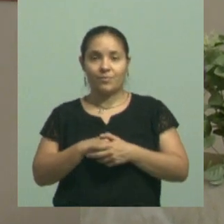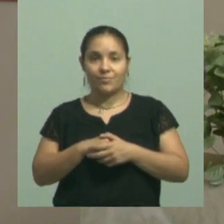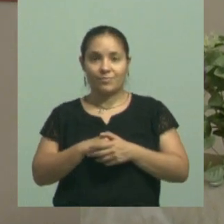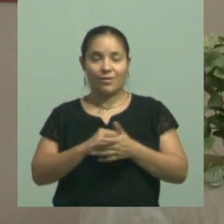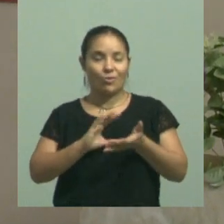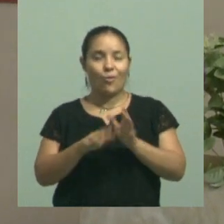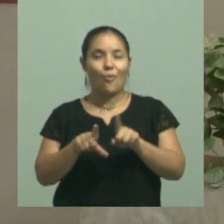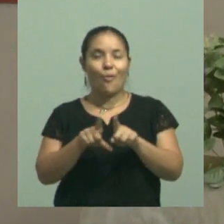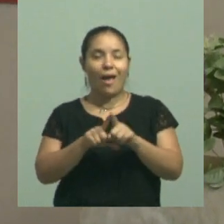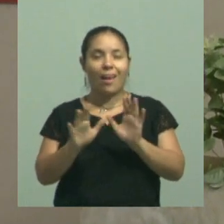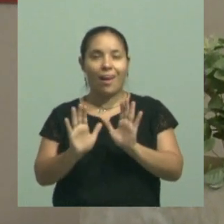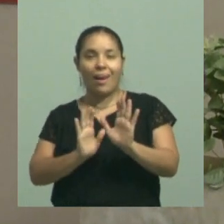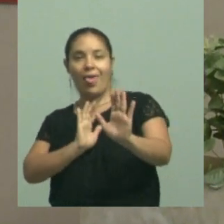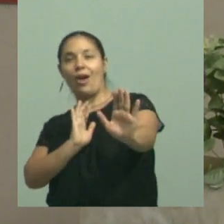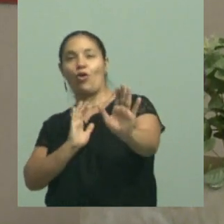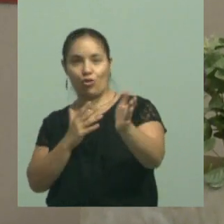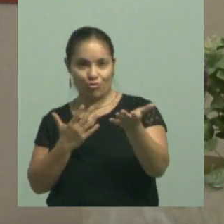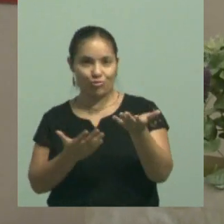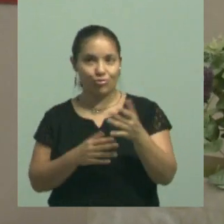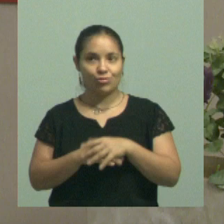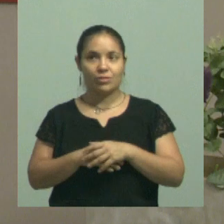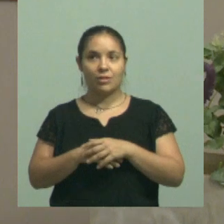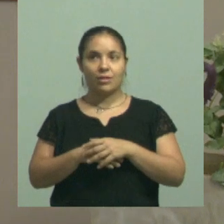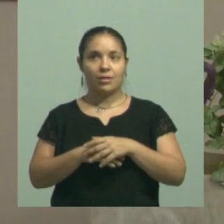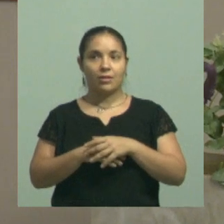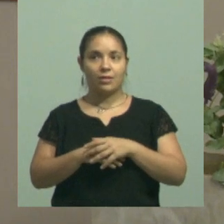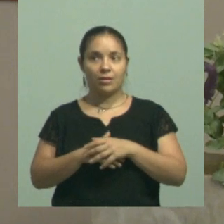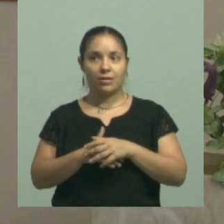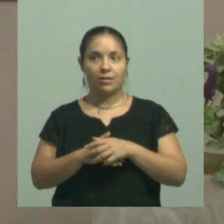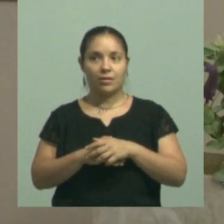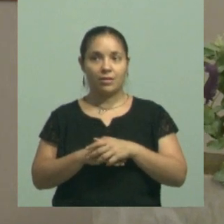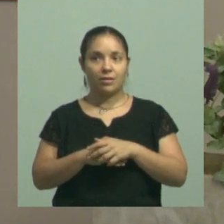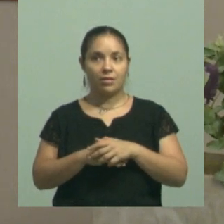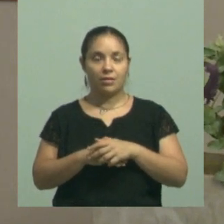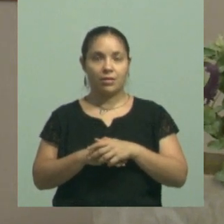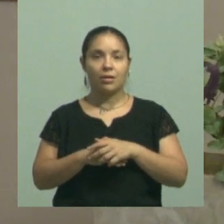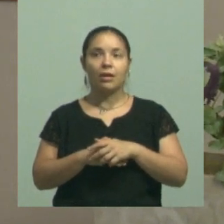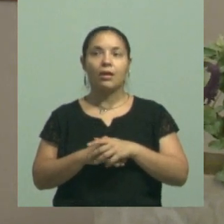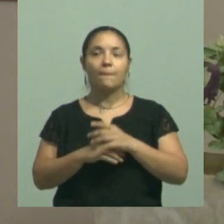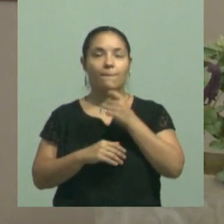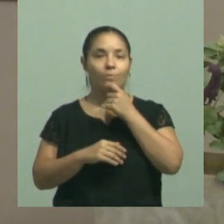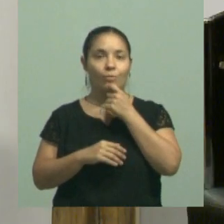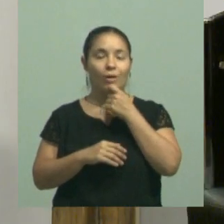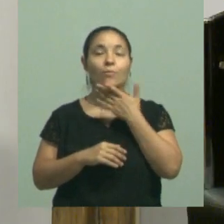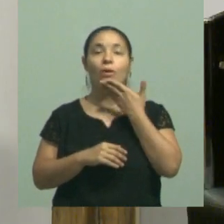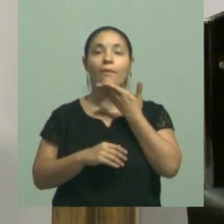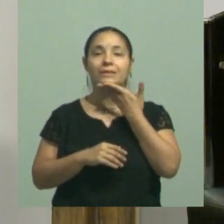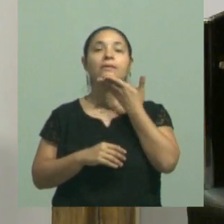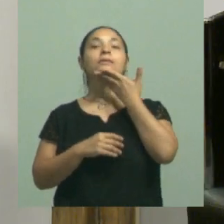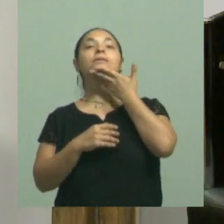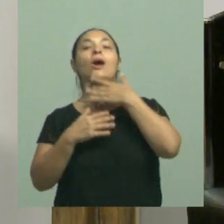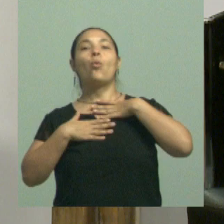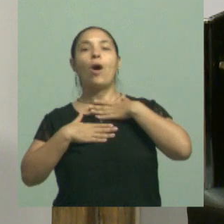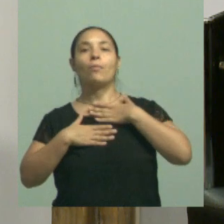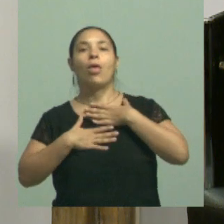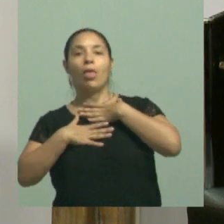Claro. La cabeza siempre conduce al cuerpo. Así que si yo muevo la cabeza, el cuerpo se va con su cabeza. Claro. Sí. Y aparte se